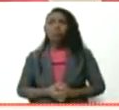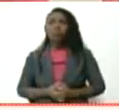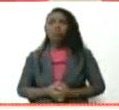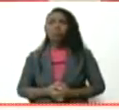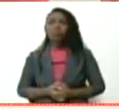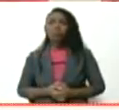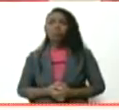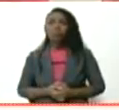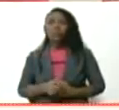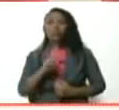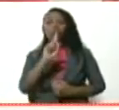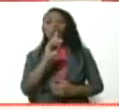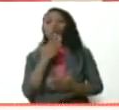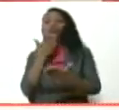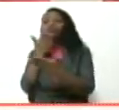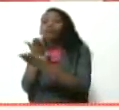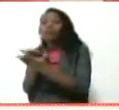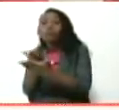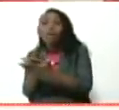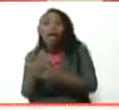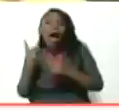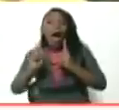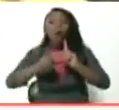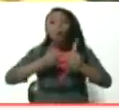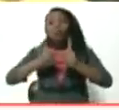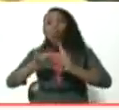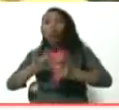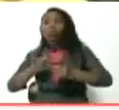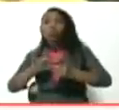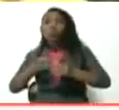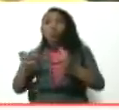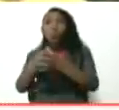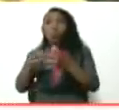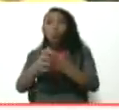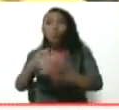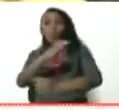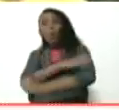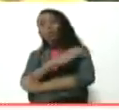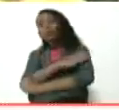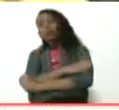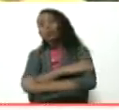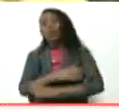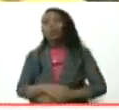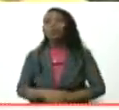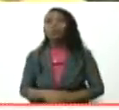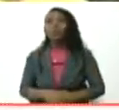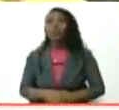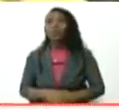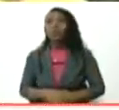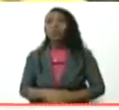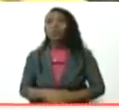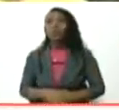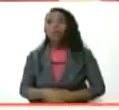Fue una solicitud de algún sector opositor de